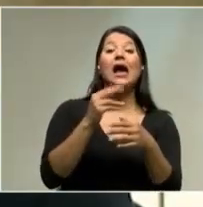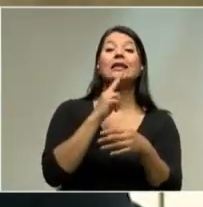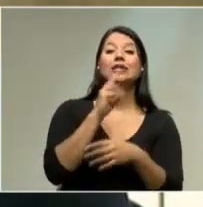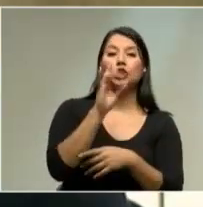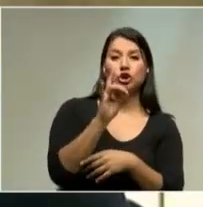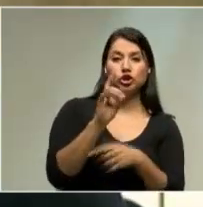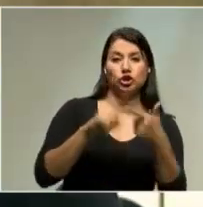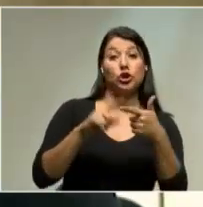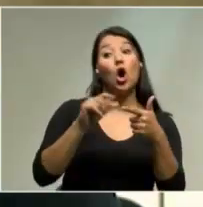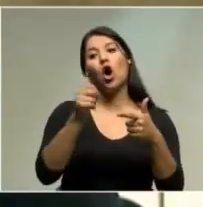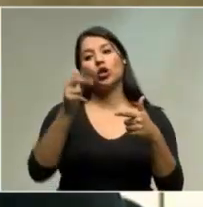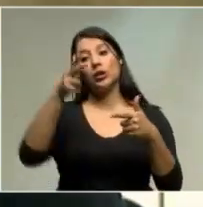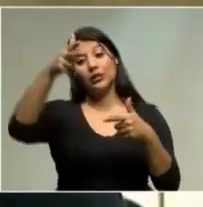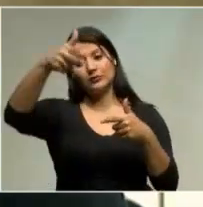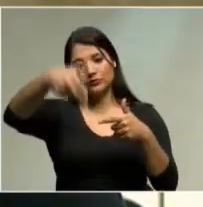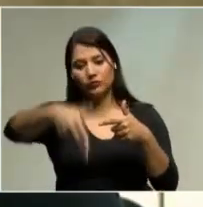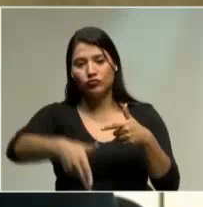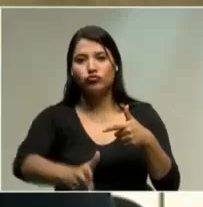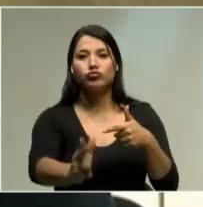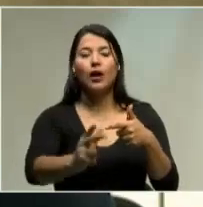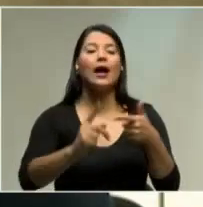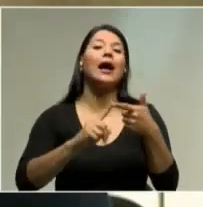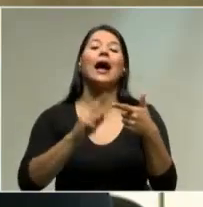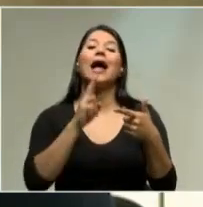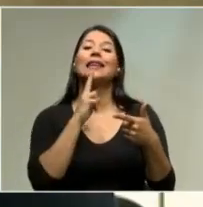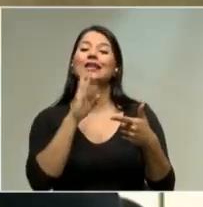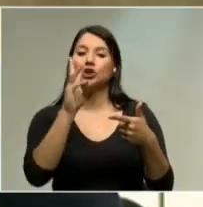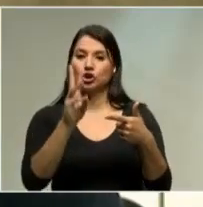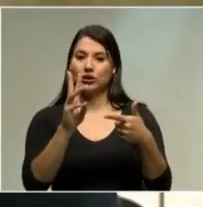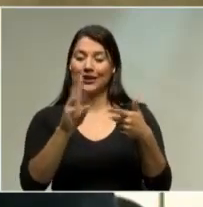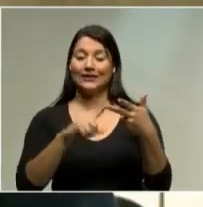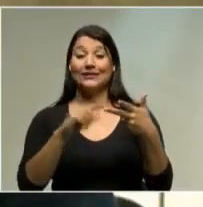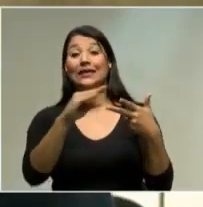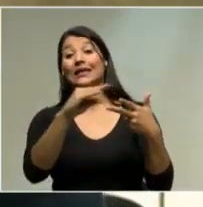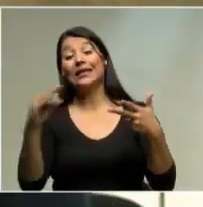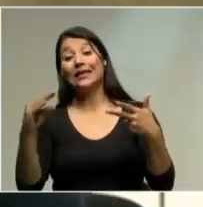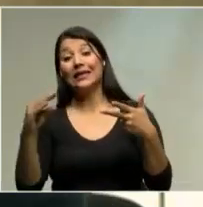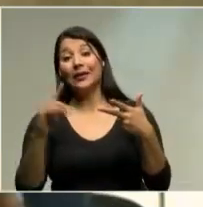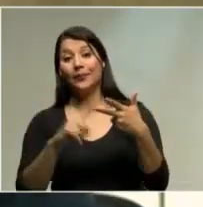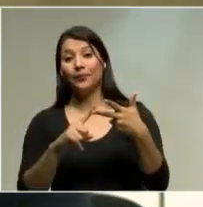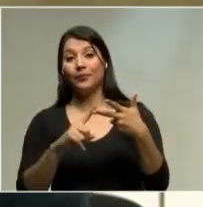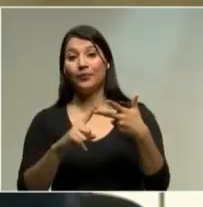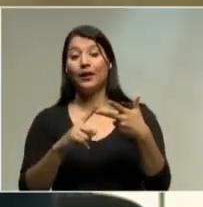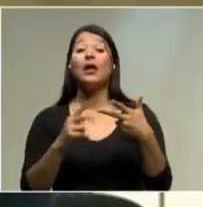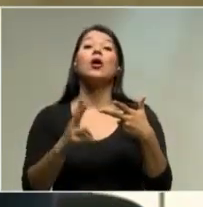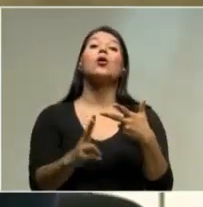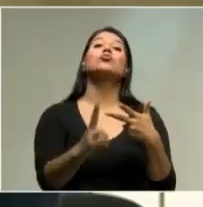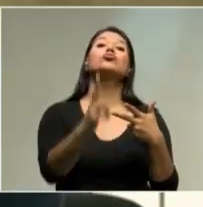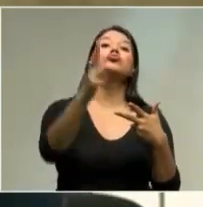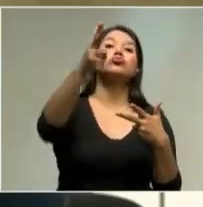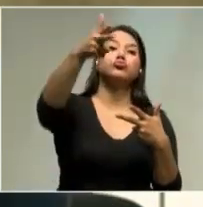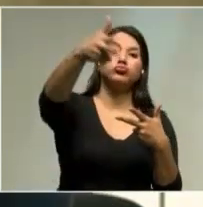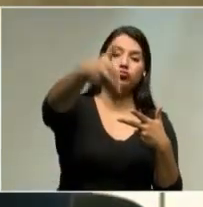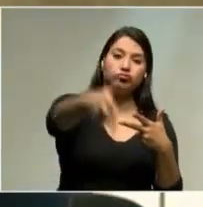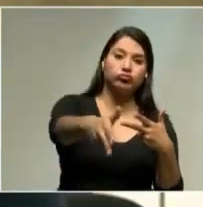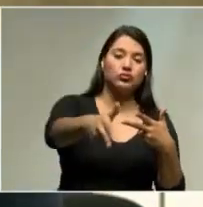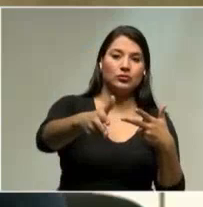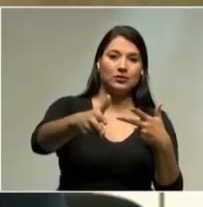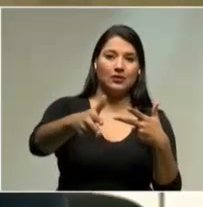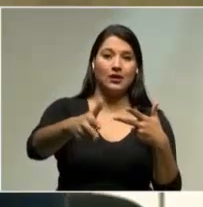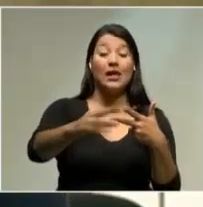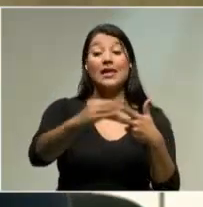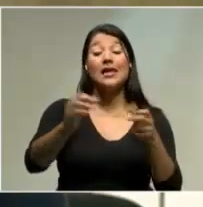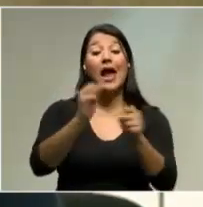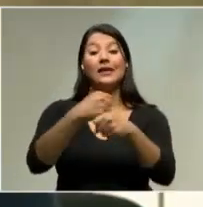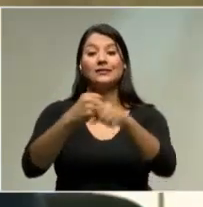una obra que pasa por debajo de circunvalación en Hatillo 6 y vamos a elevar la ruta ya propiamente de circunvalación y hacer